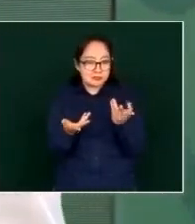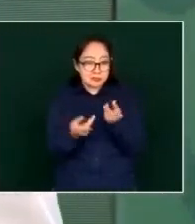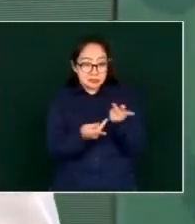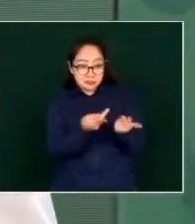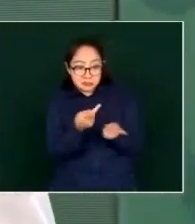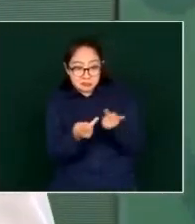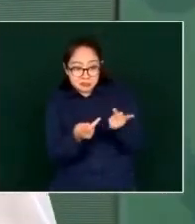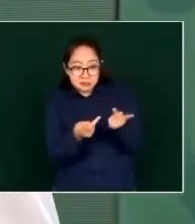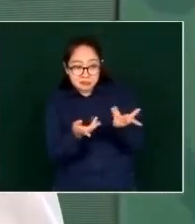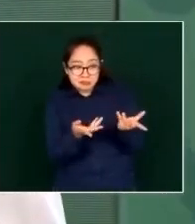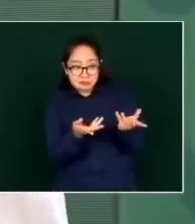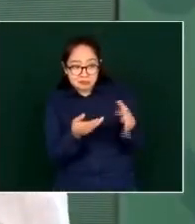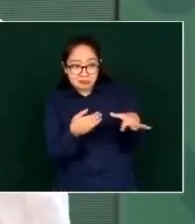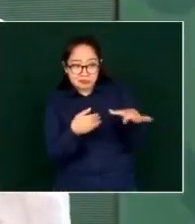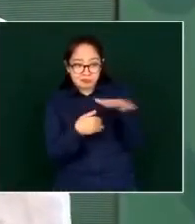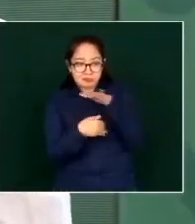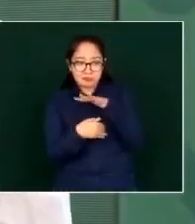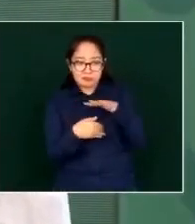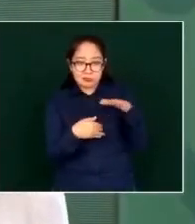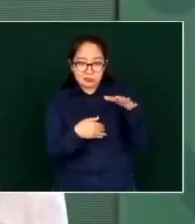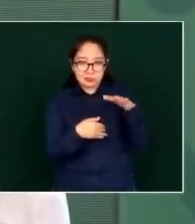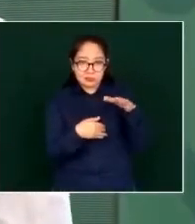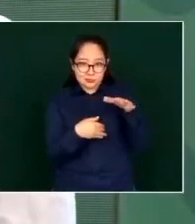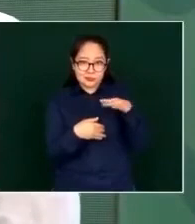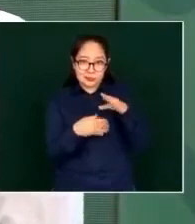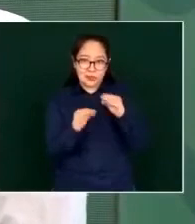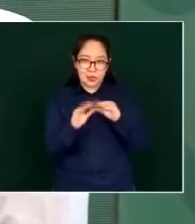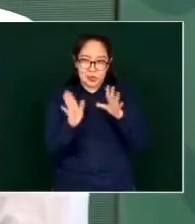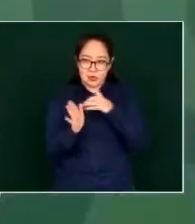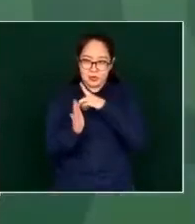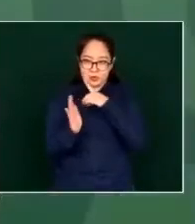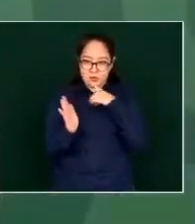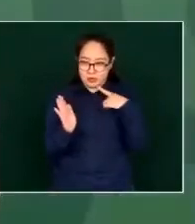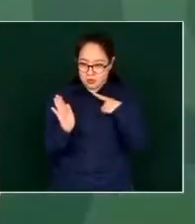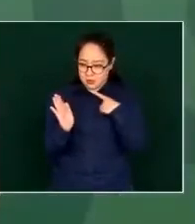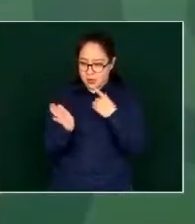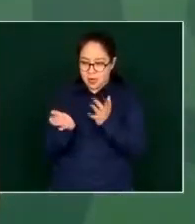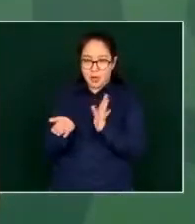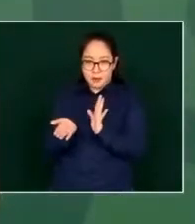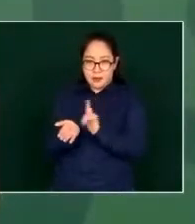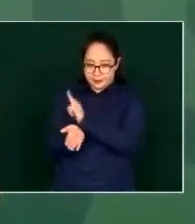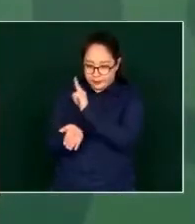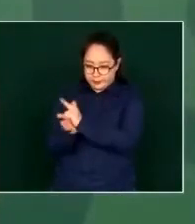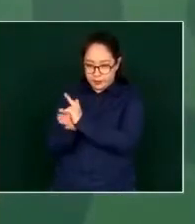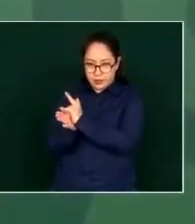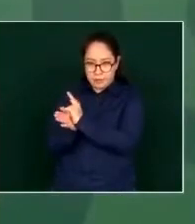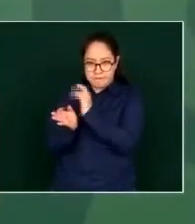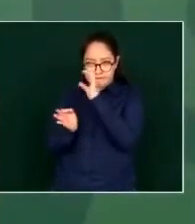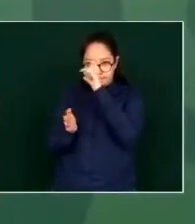político, por lo que invitó a todos a participar en la consulta